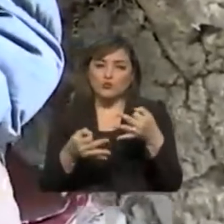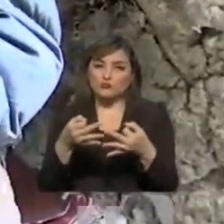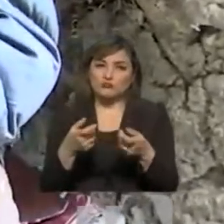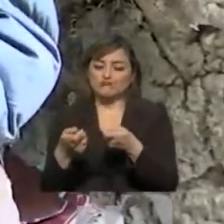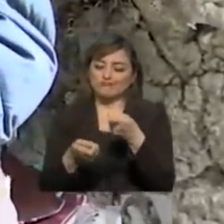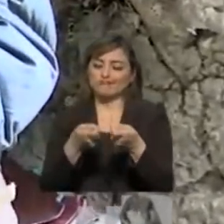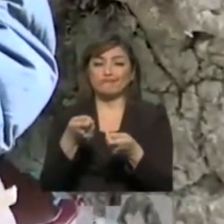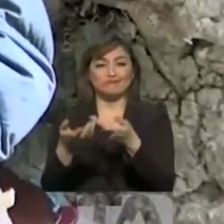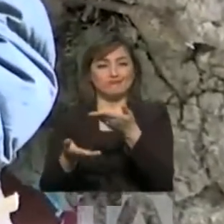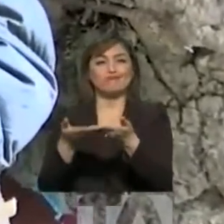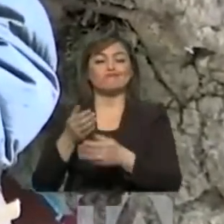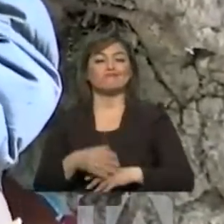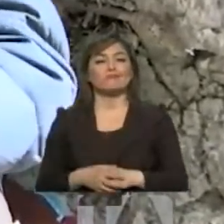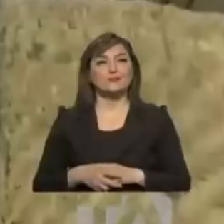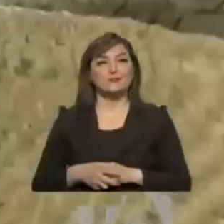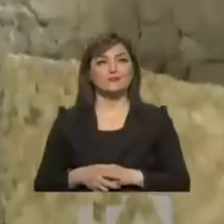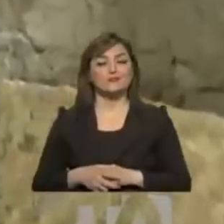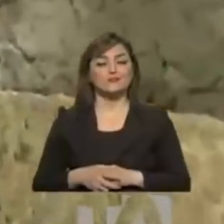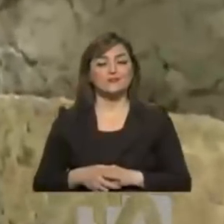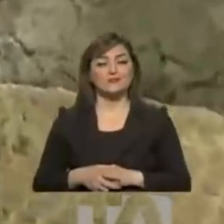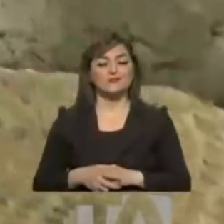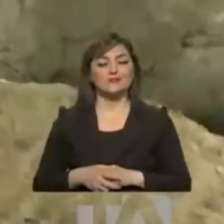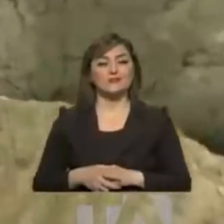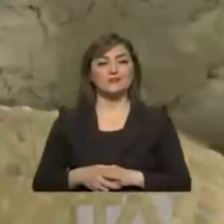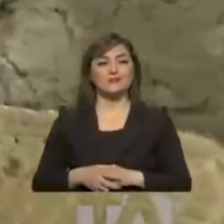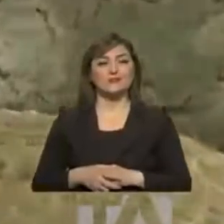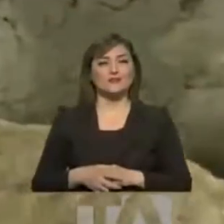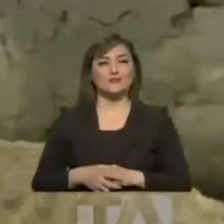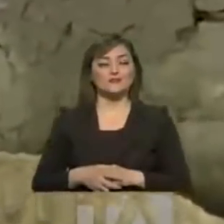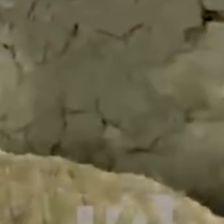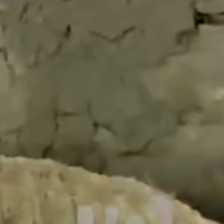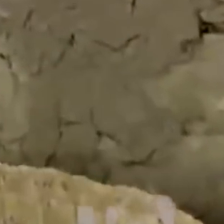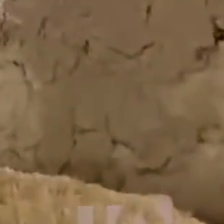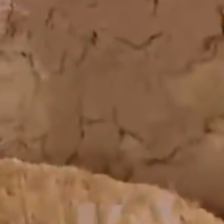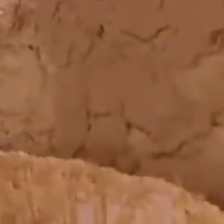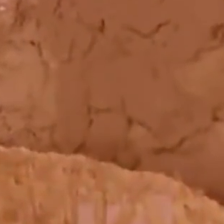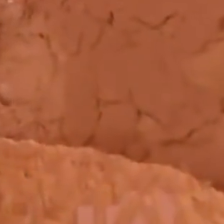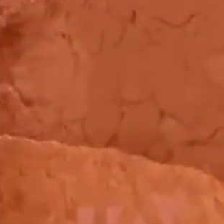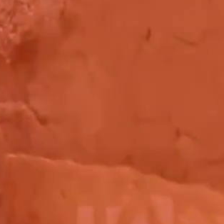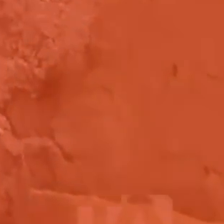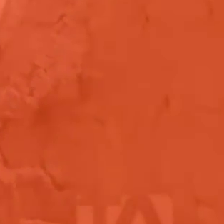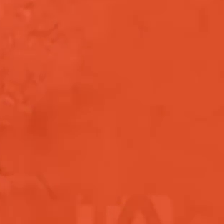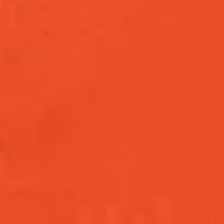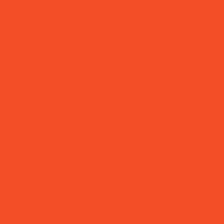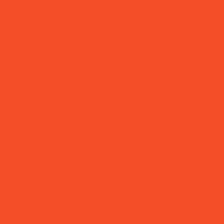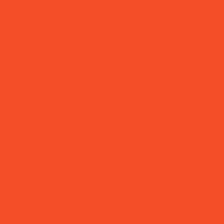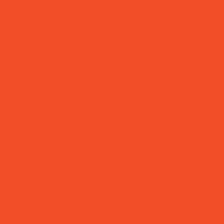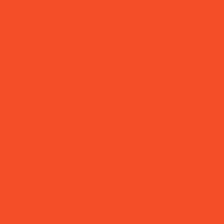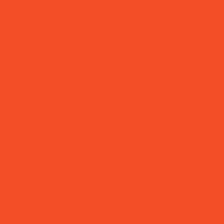lo expone al comercio. En Biblián, Marta Calle, 24 horas.